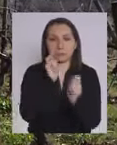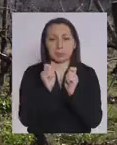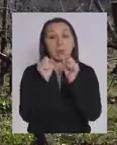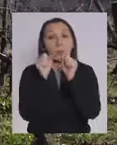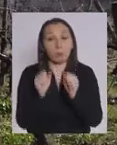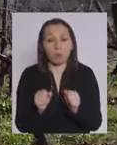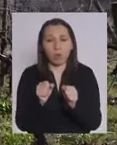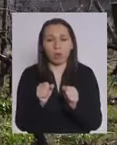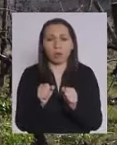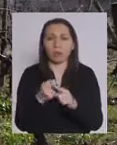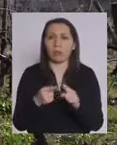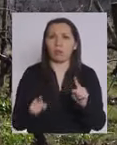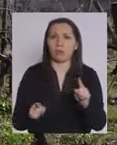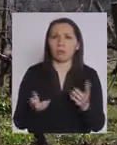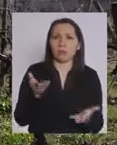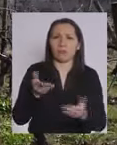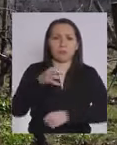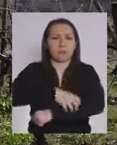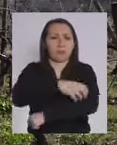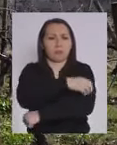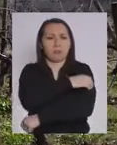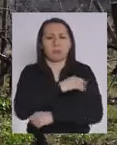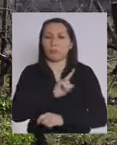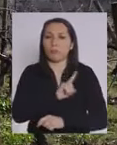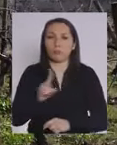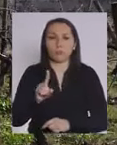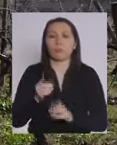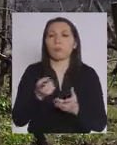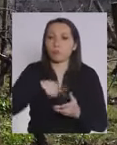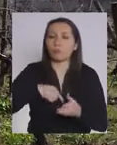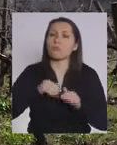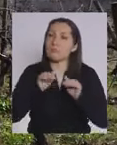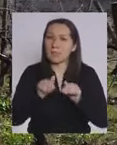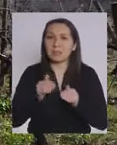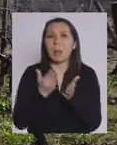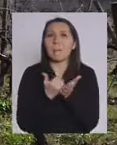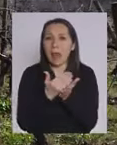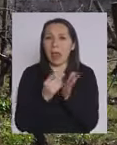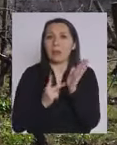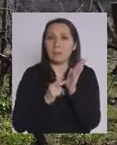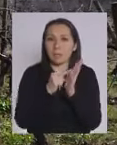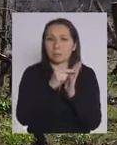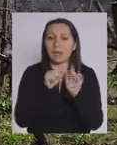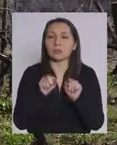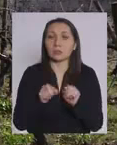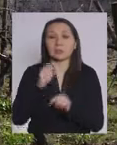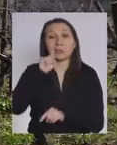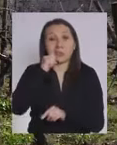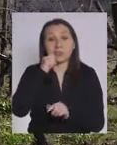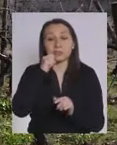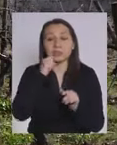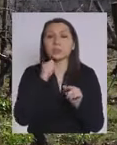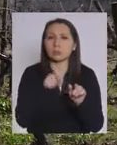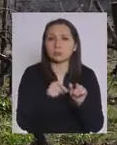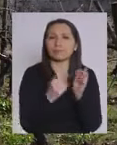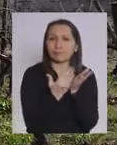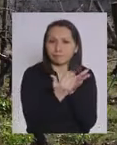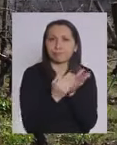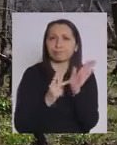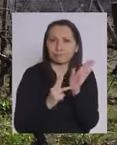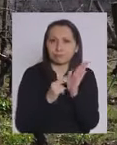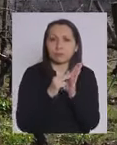unas diferencias entre región y región nosotros vamos a mantener el plan paso a paso pero este plan paso a paso que